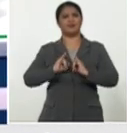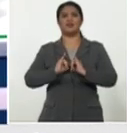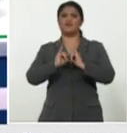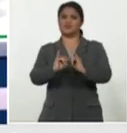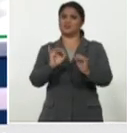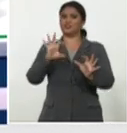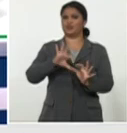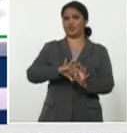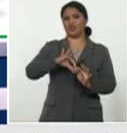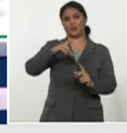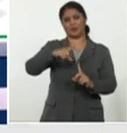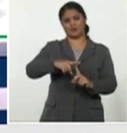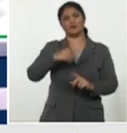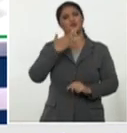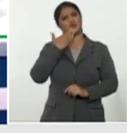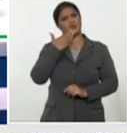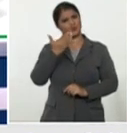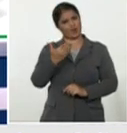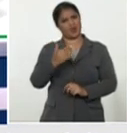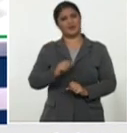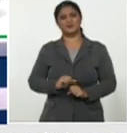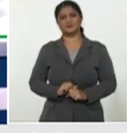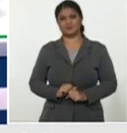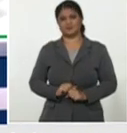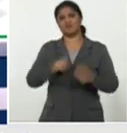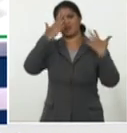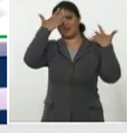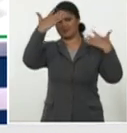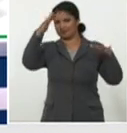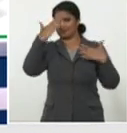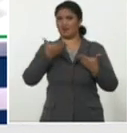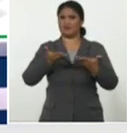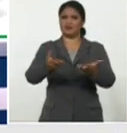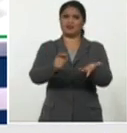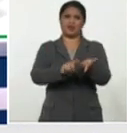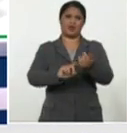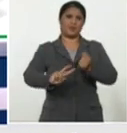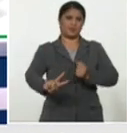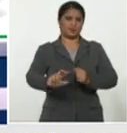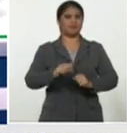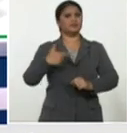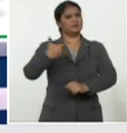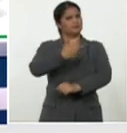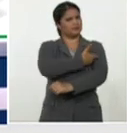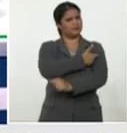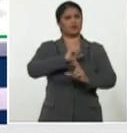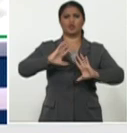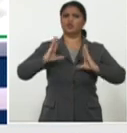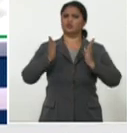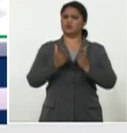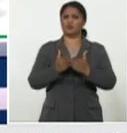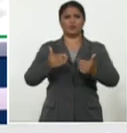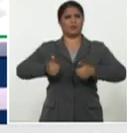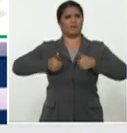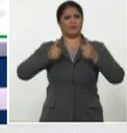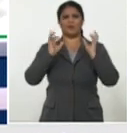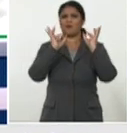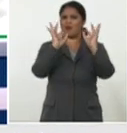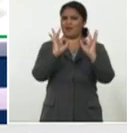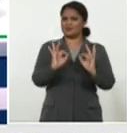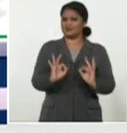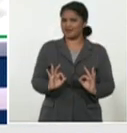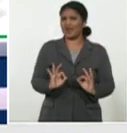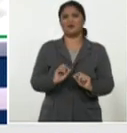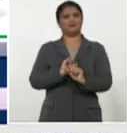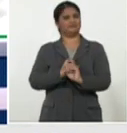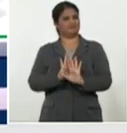de riesgo, también para territorios de riesgo que se han declarado a partir de la estrategia cubana de vacunación anti-COVID-19. Comenzará